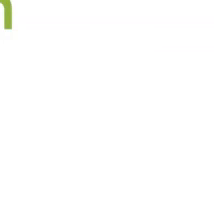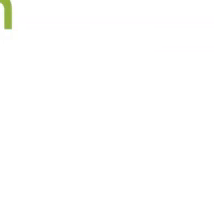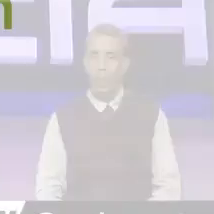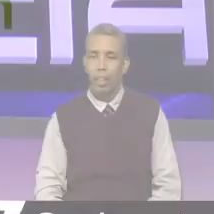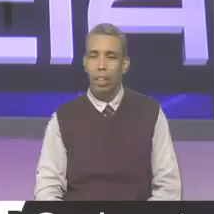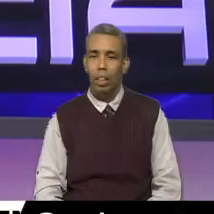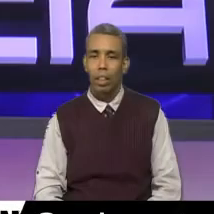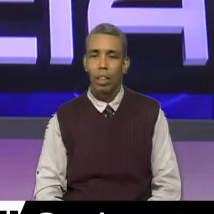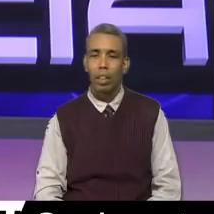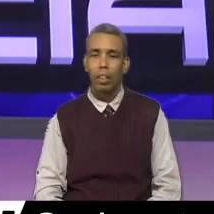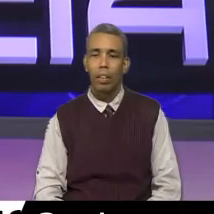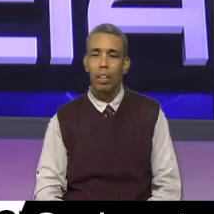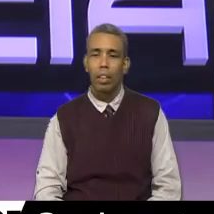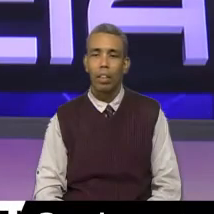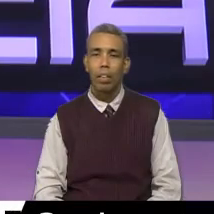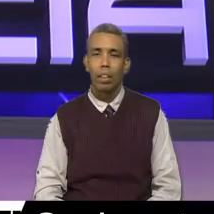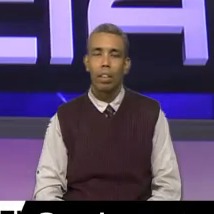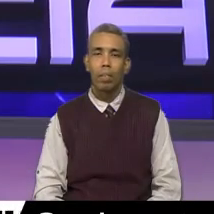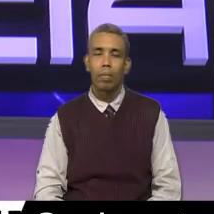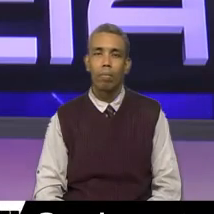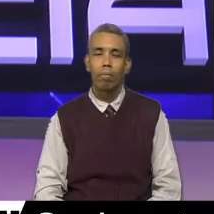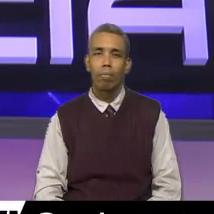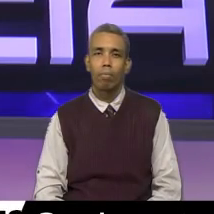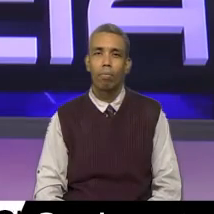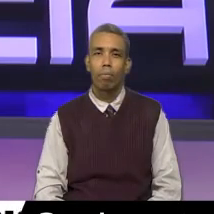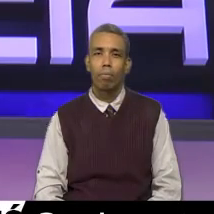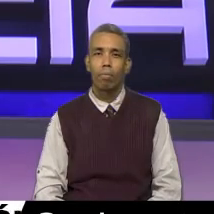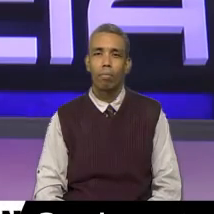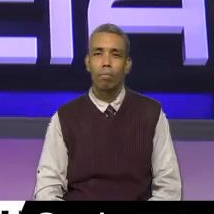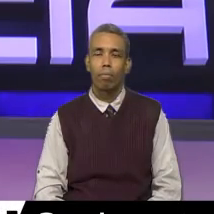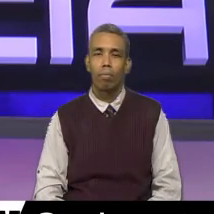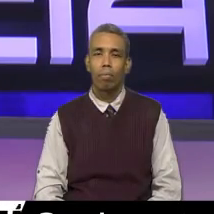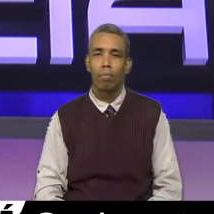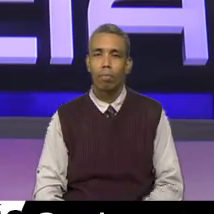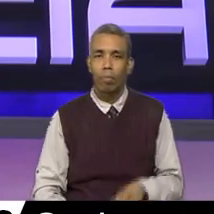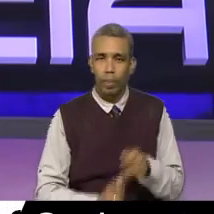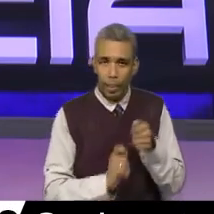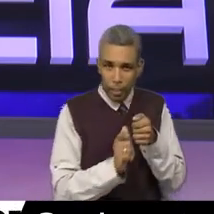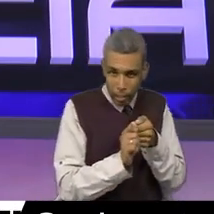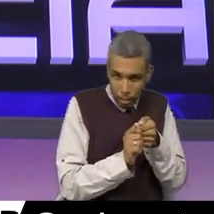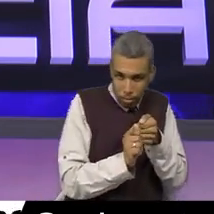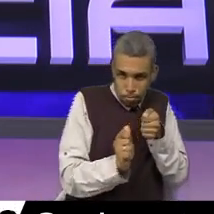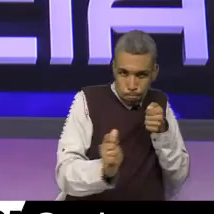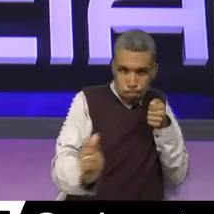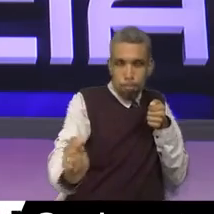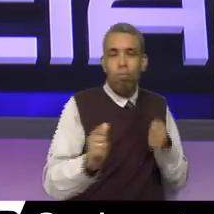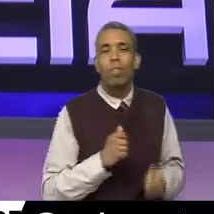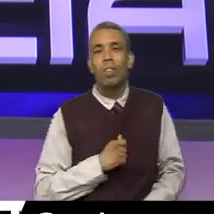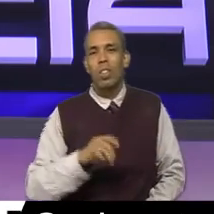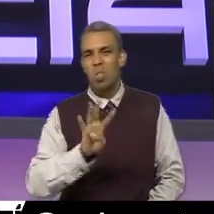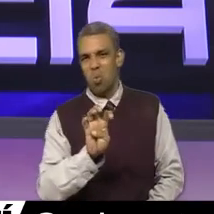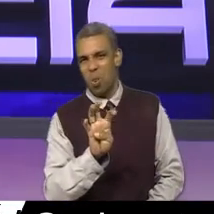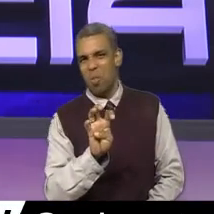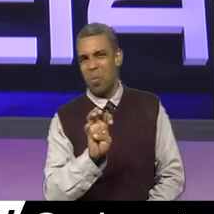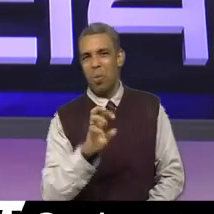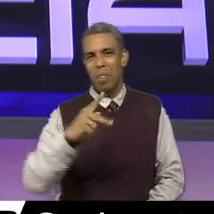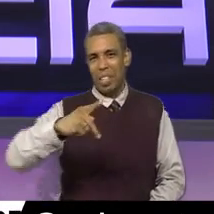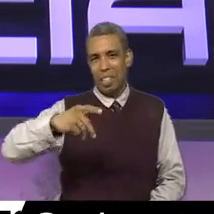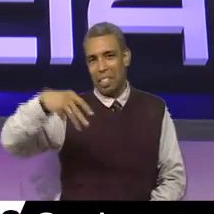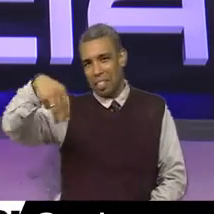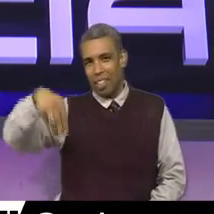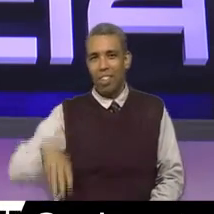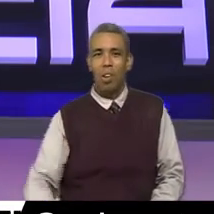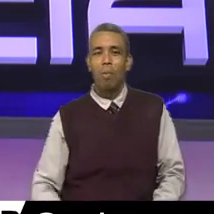601-0547. Y luego de 9 kilómetros recorridos, terminó en Expoventos el ciclopaseo que aperturó